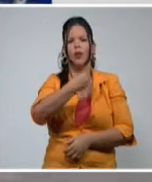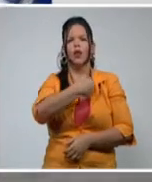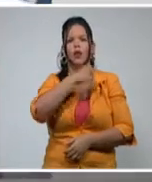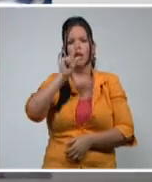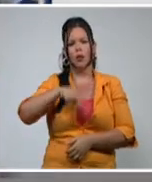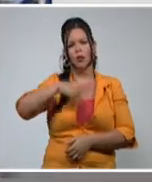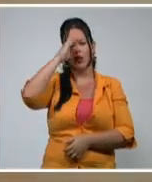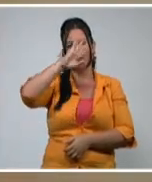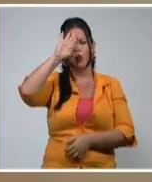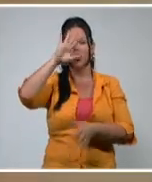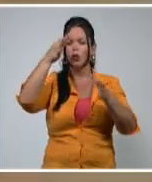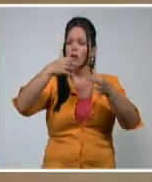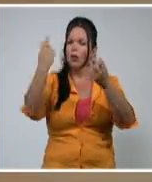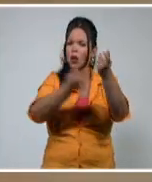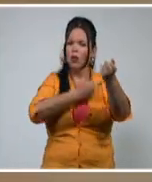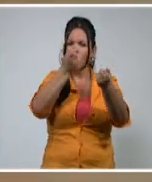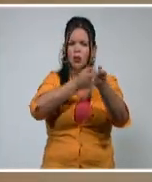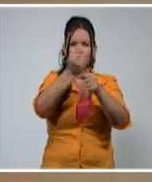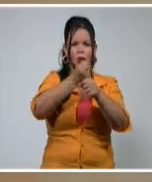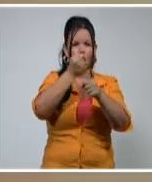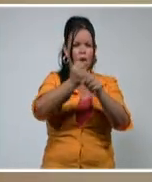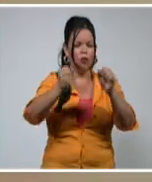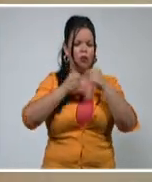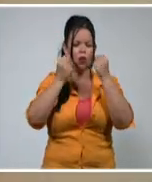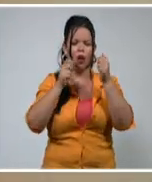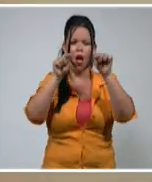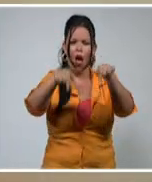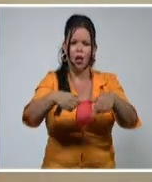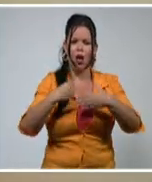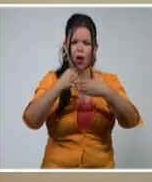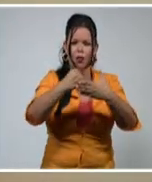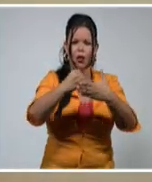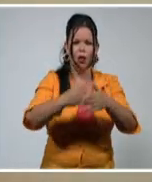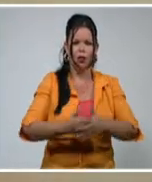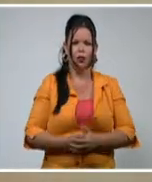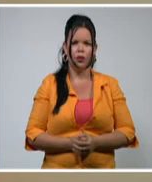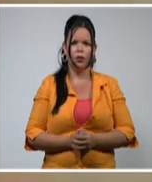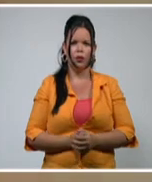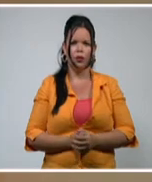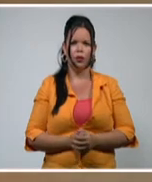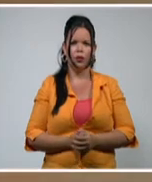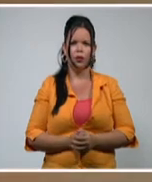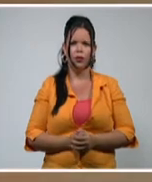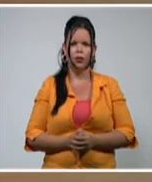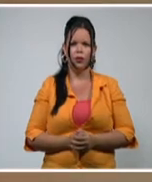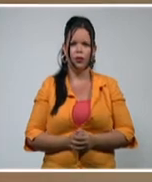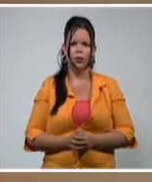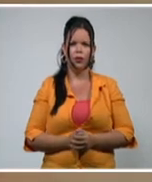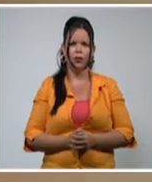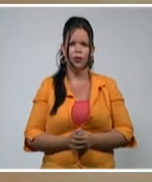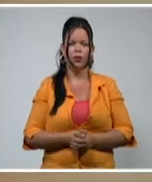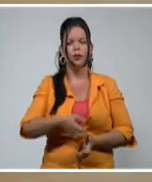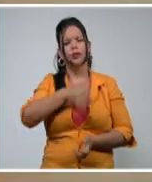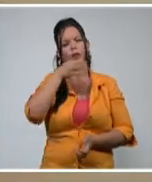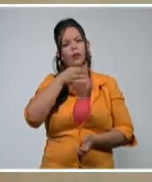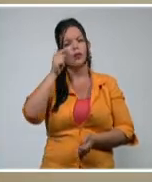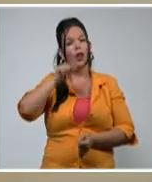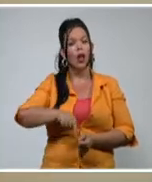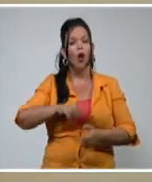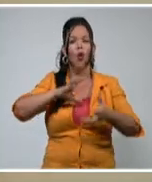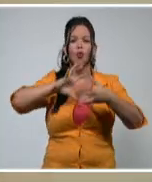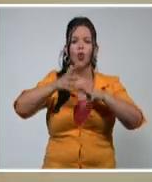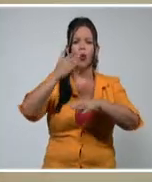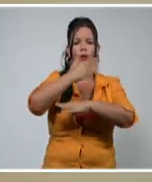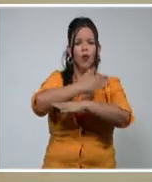graves epidemias. Creo es la manera más genocida que hay de atacar un pueblo. Es la manera